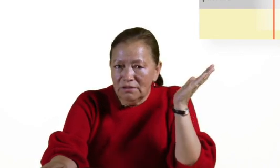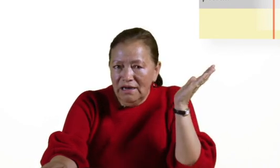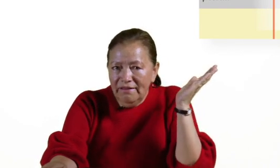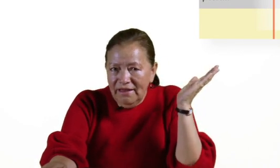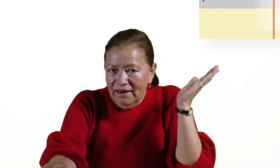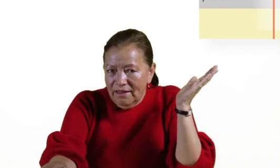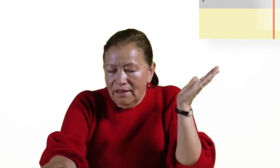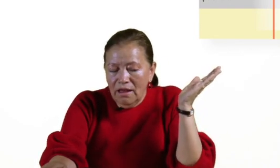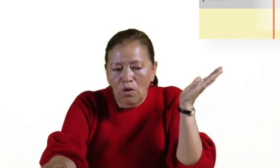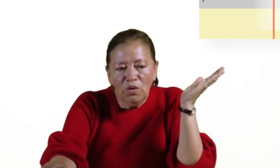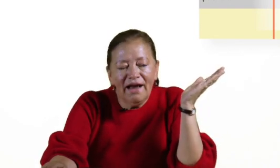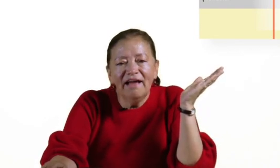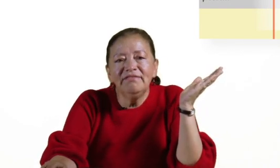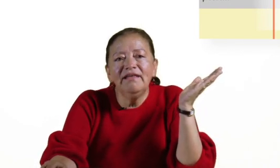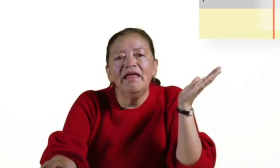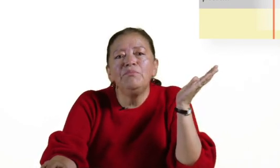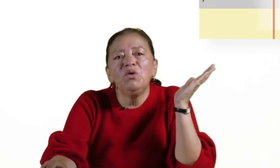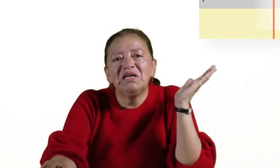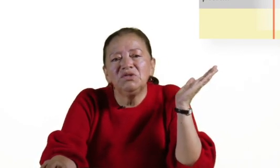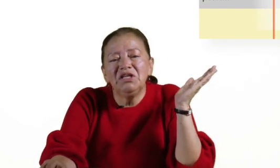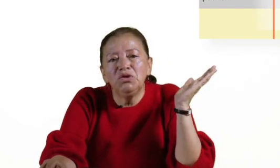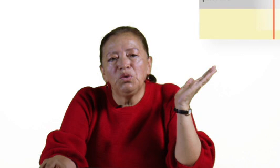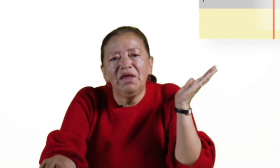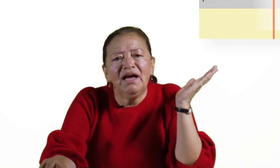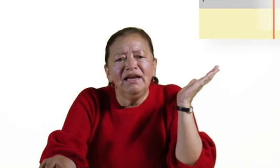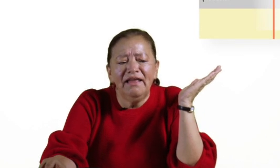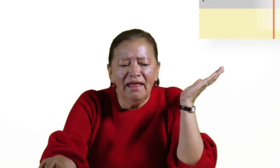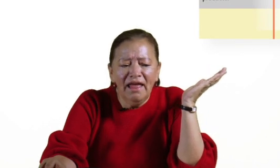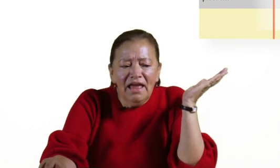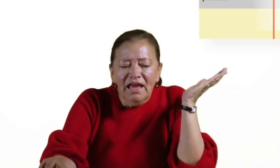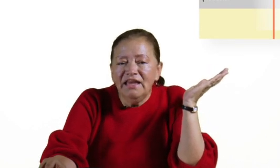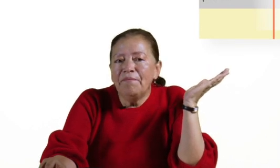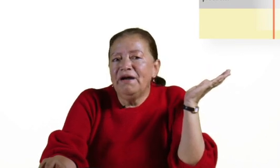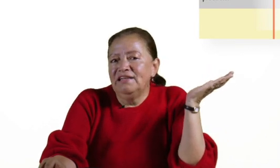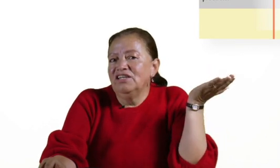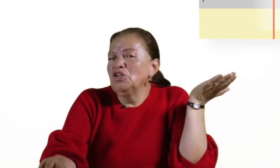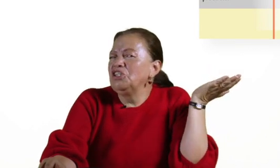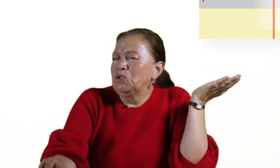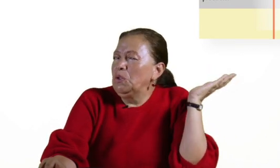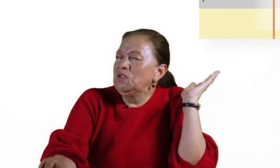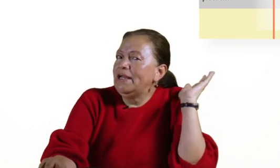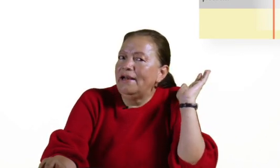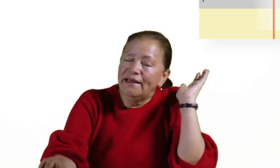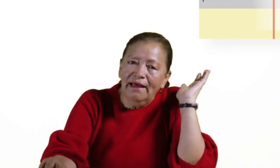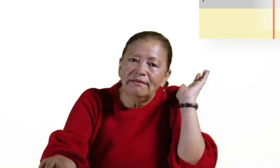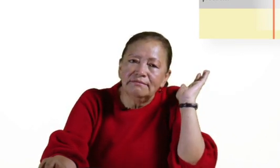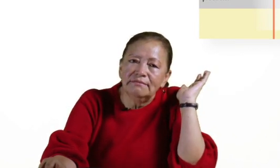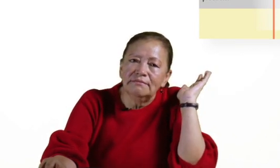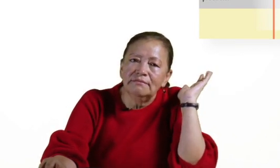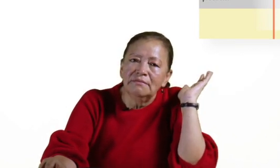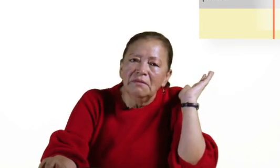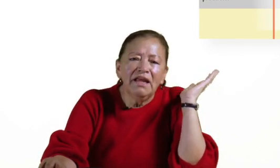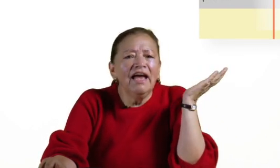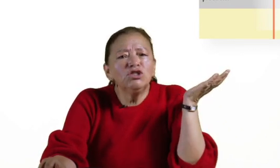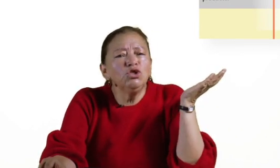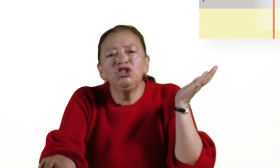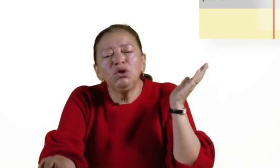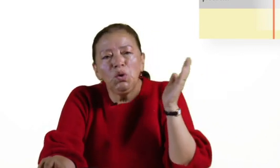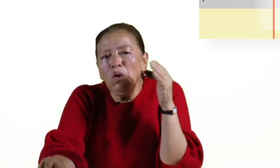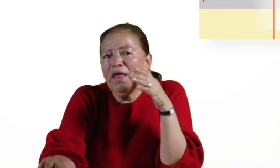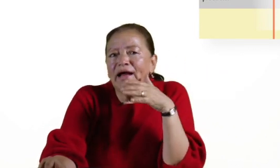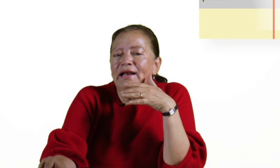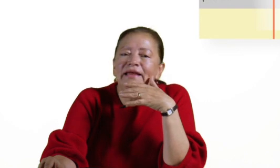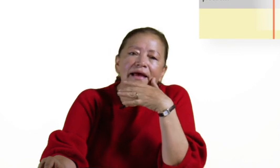Japón lidera una cantidad de progresos dentro de calidad y aparecen los círculos de calidad. ¿Qué es